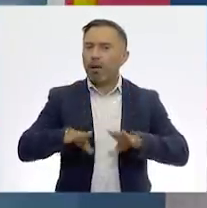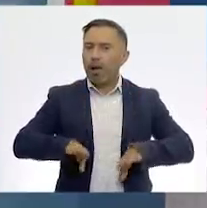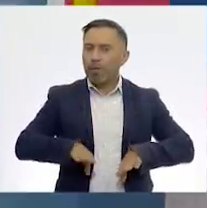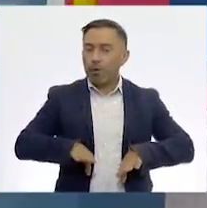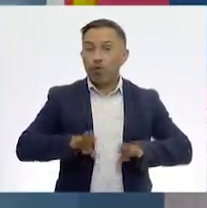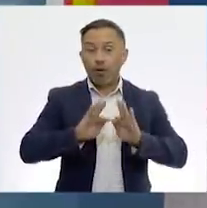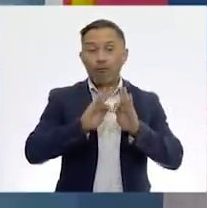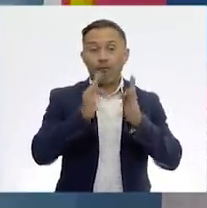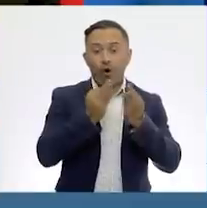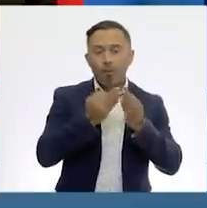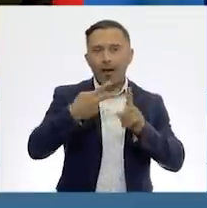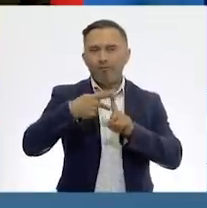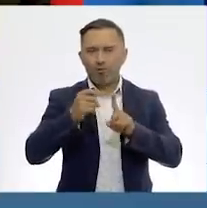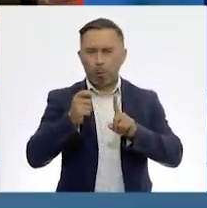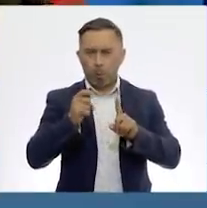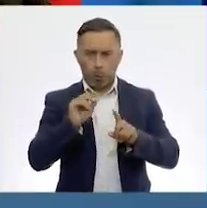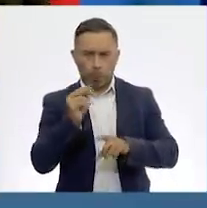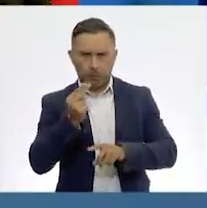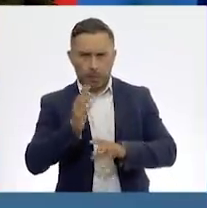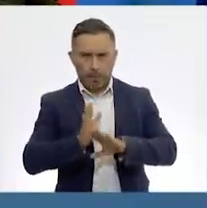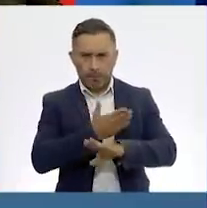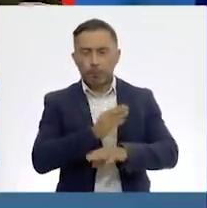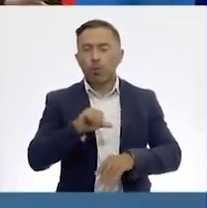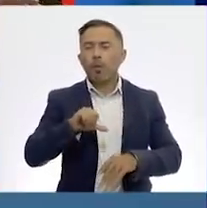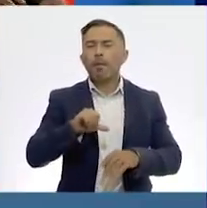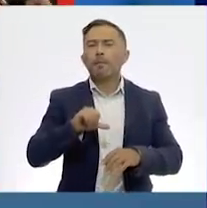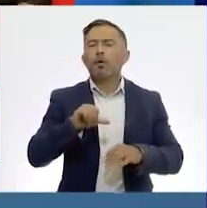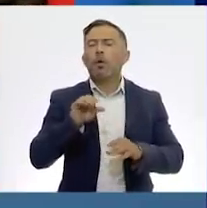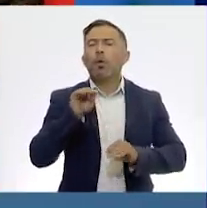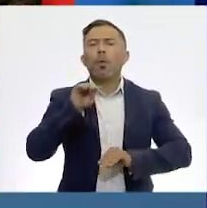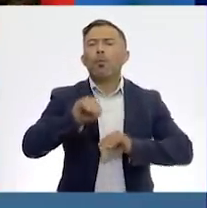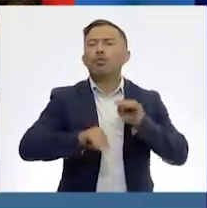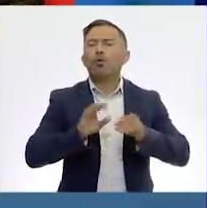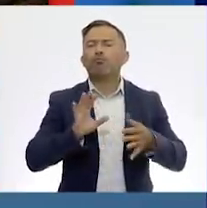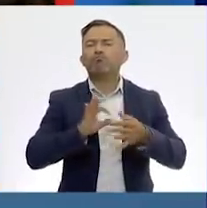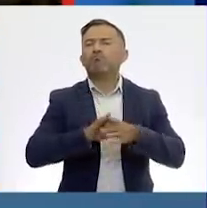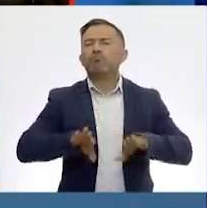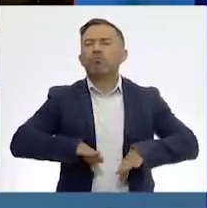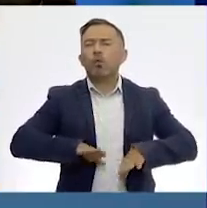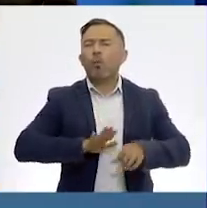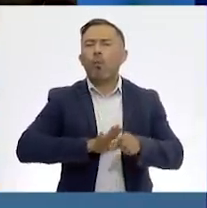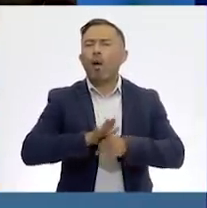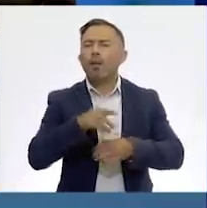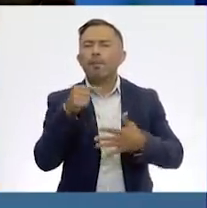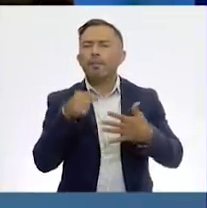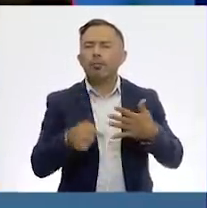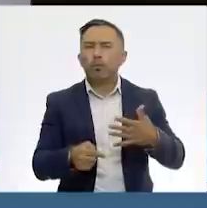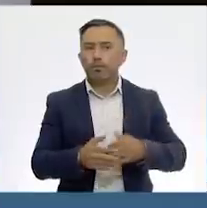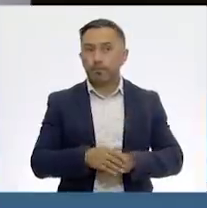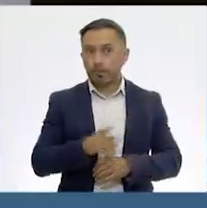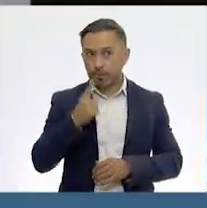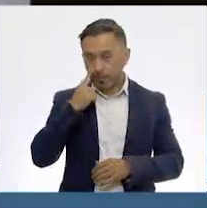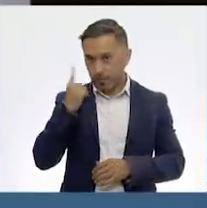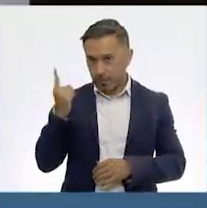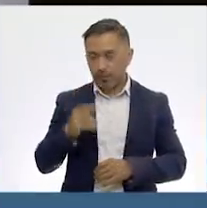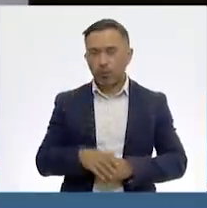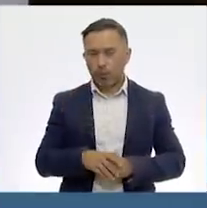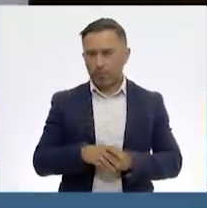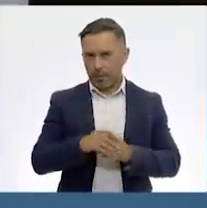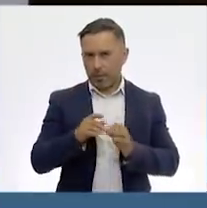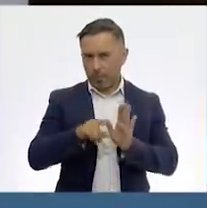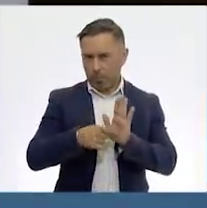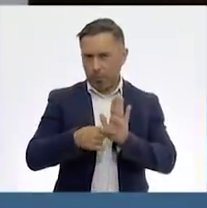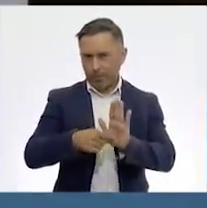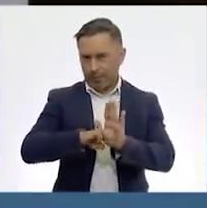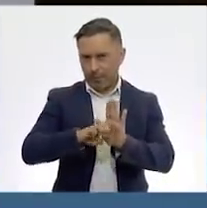de composición y para ello traigo unos elementos que nos van a funcionar para poder realizar este ejercicio.